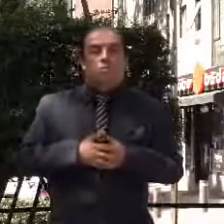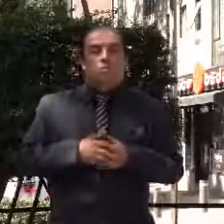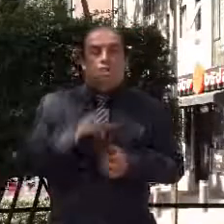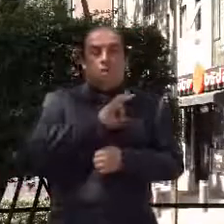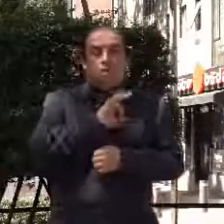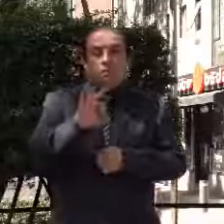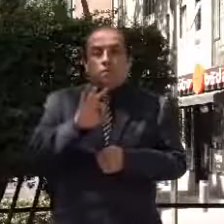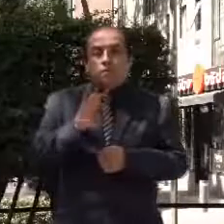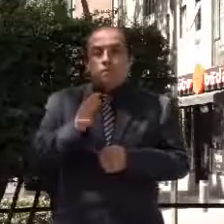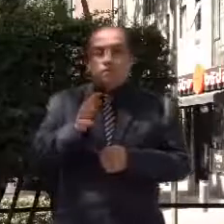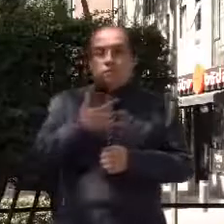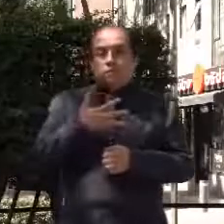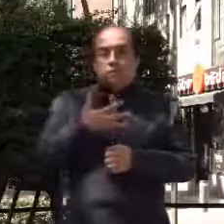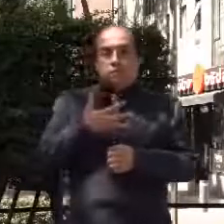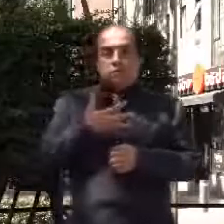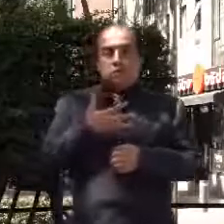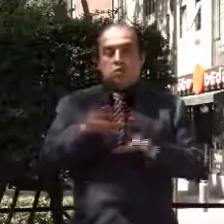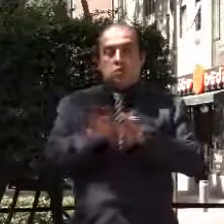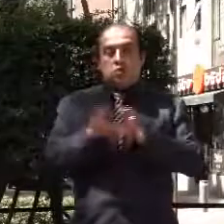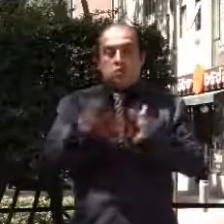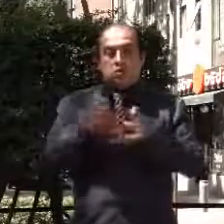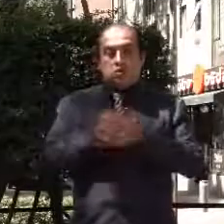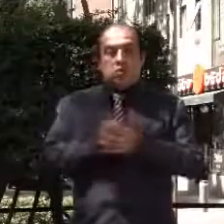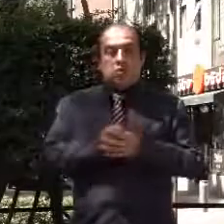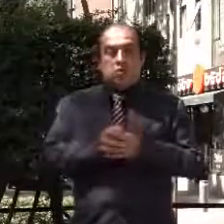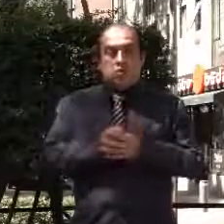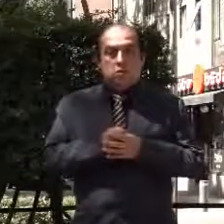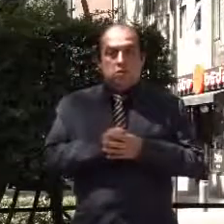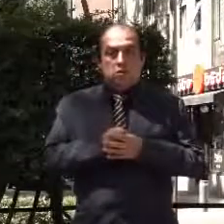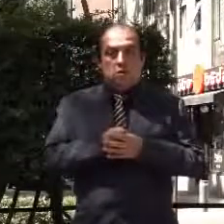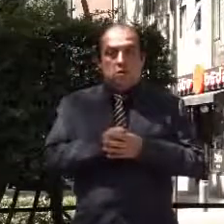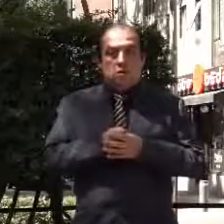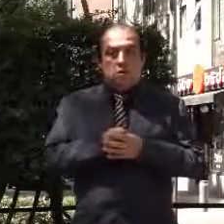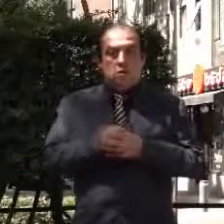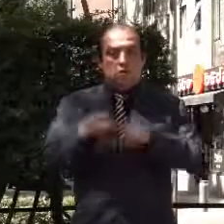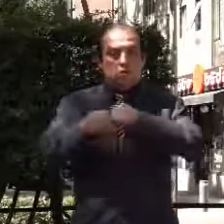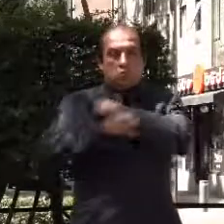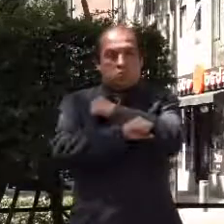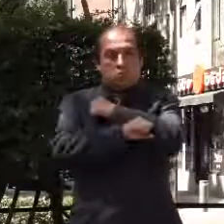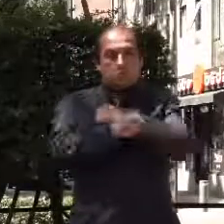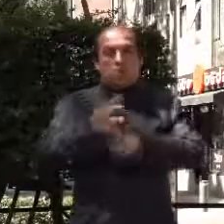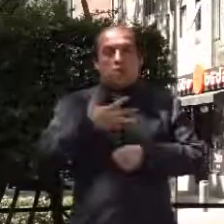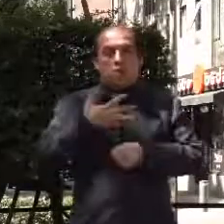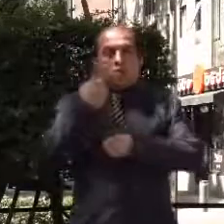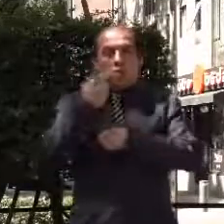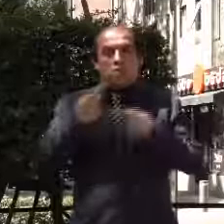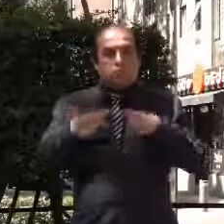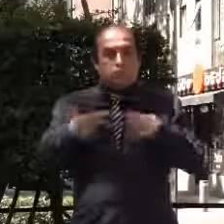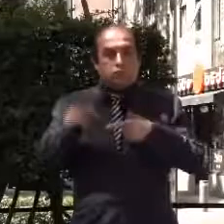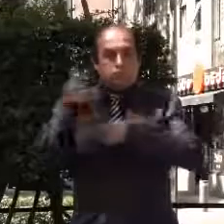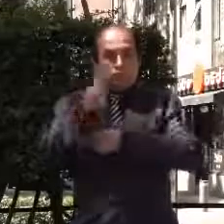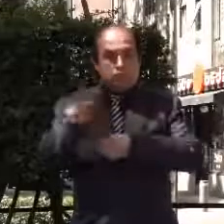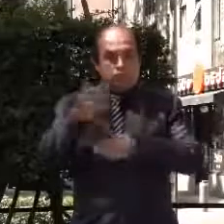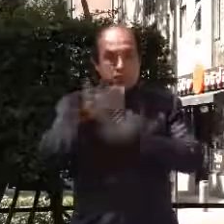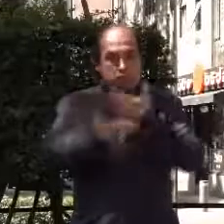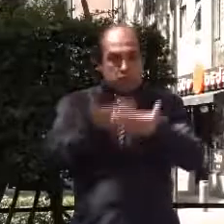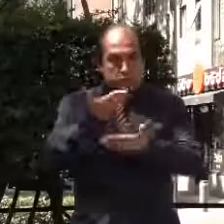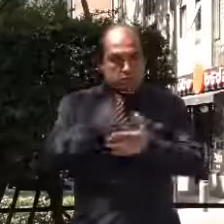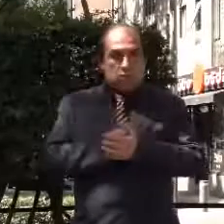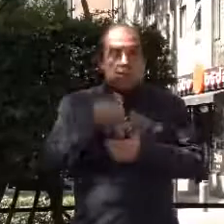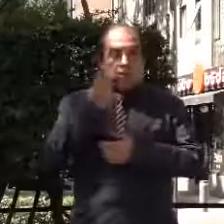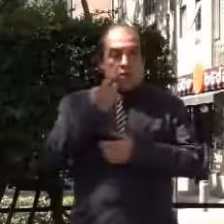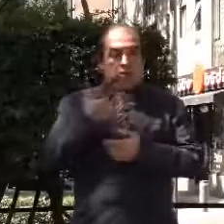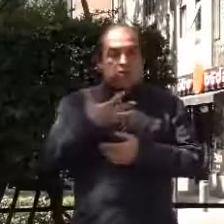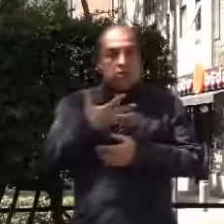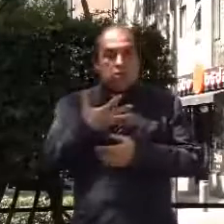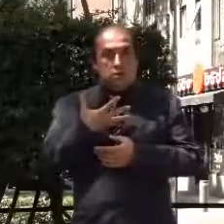surgir, como fue el caso reciente de Coajimalpa, que estaba involucrado algún servidor público. Entonces es ahí donde sale